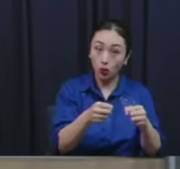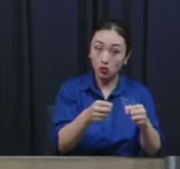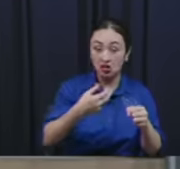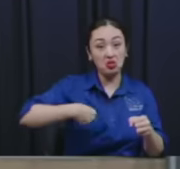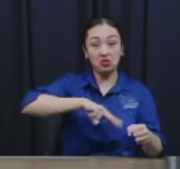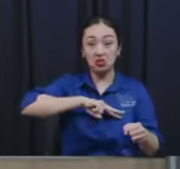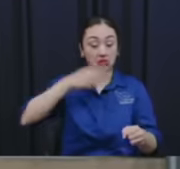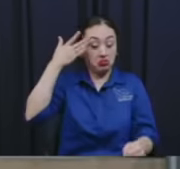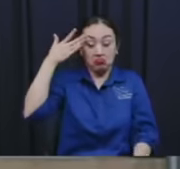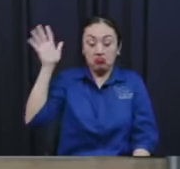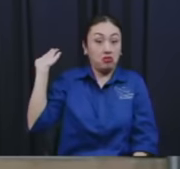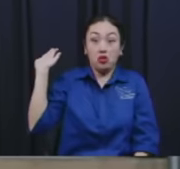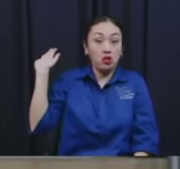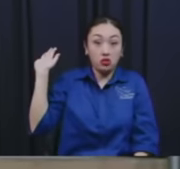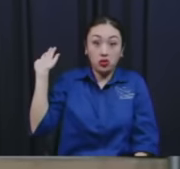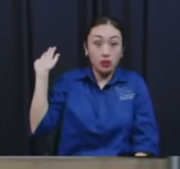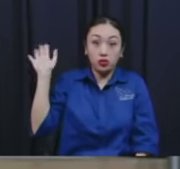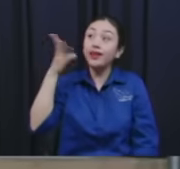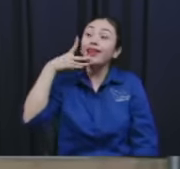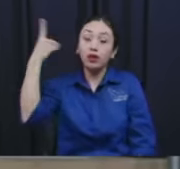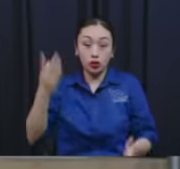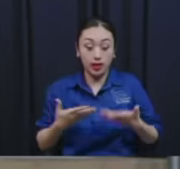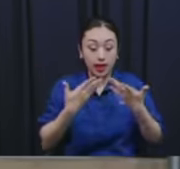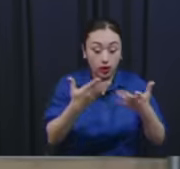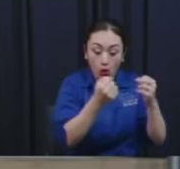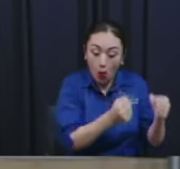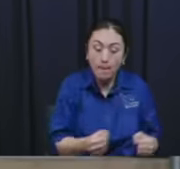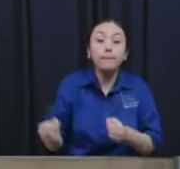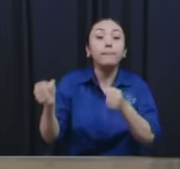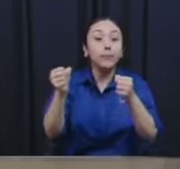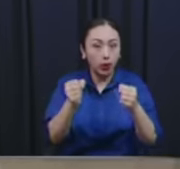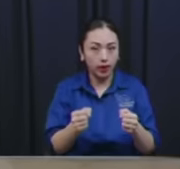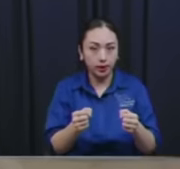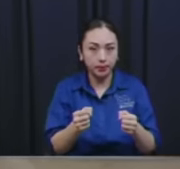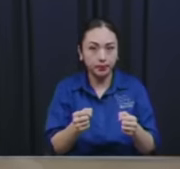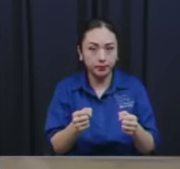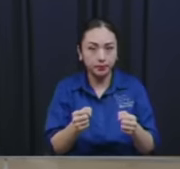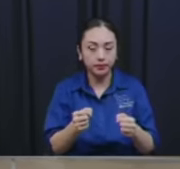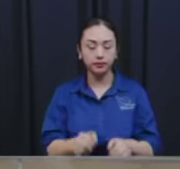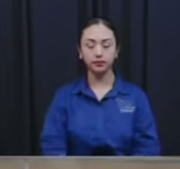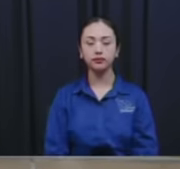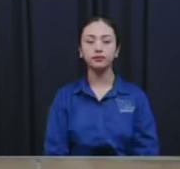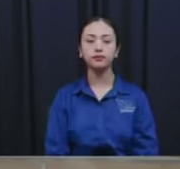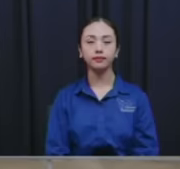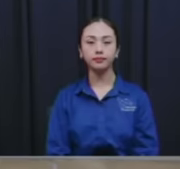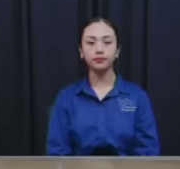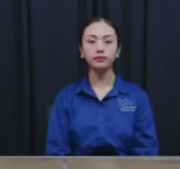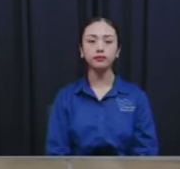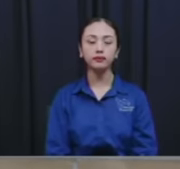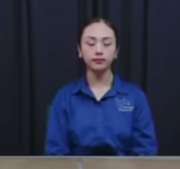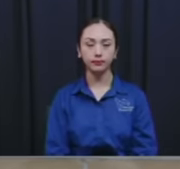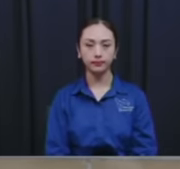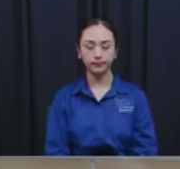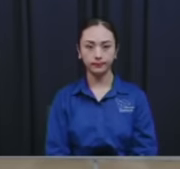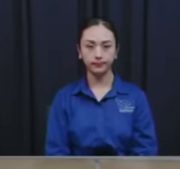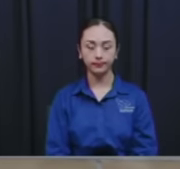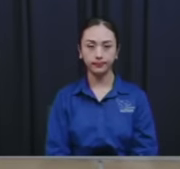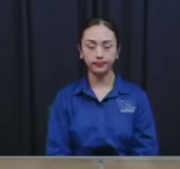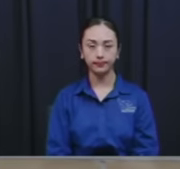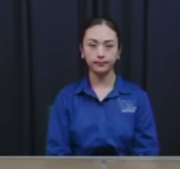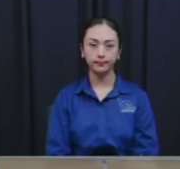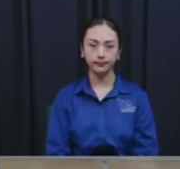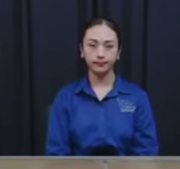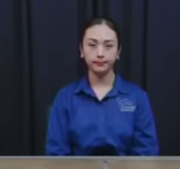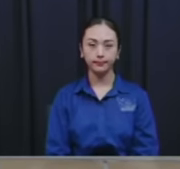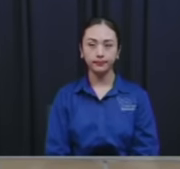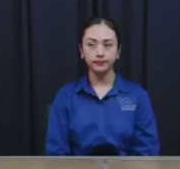extraordinarias que Dios les delegó muchas cosas Bueno es por esto si estuviéramos en el tiempo